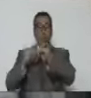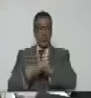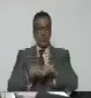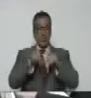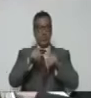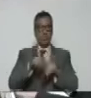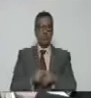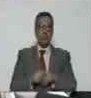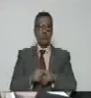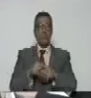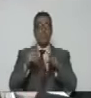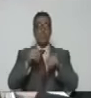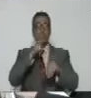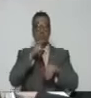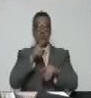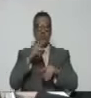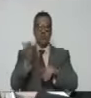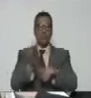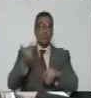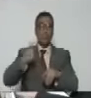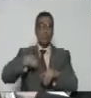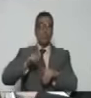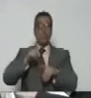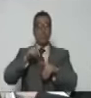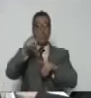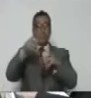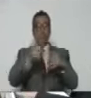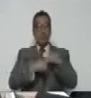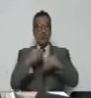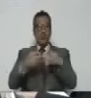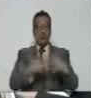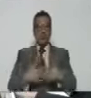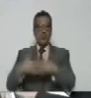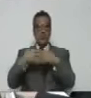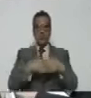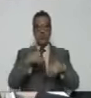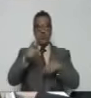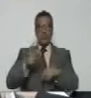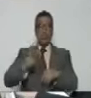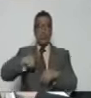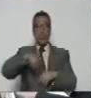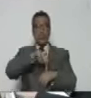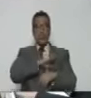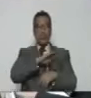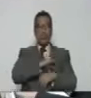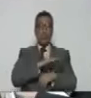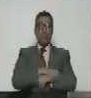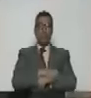infraestructura tan dañada y agredida por el imperialismo, y aquí estamos nosotros,